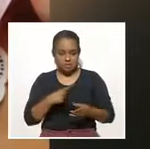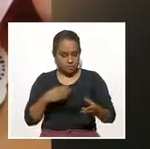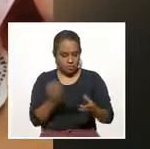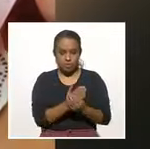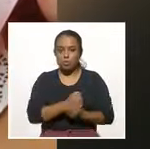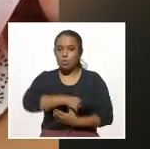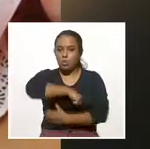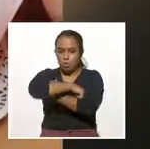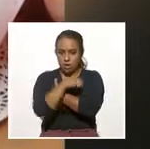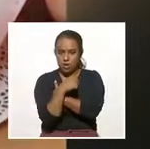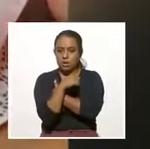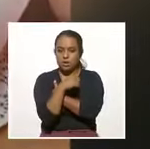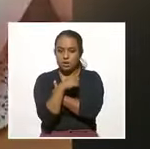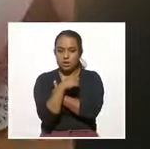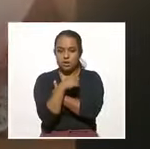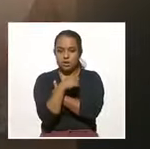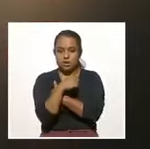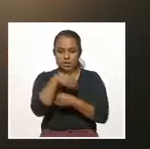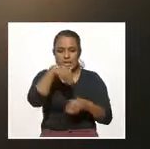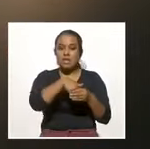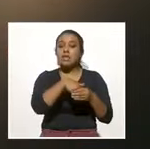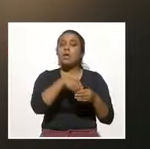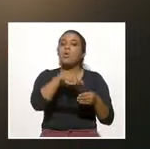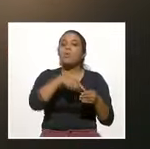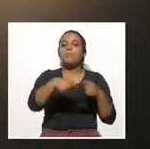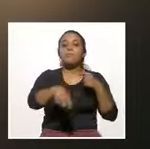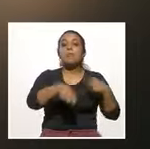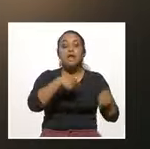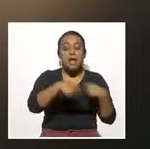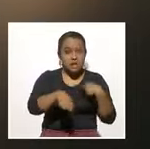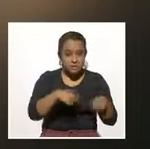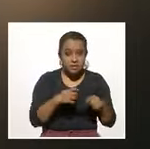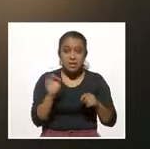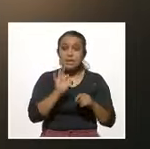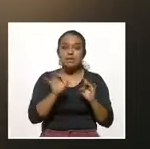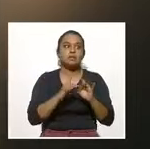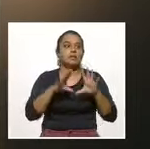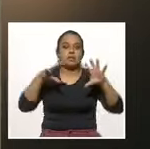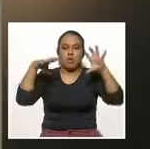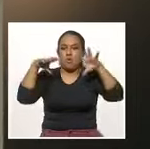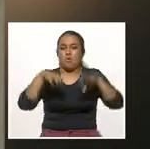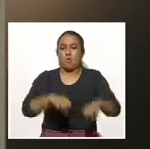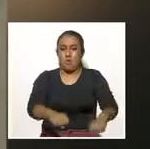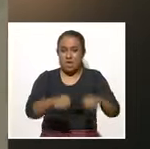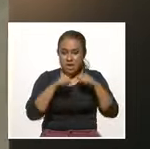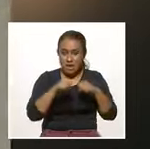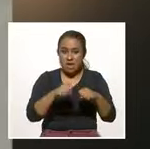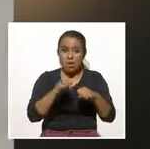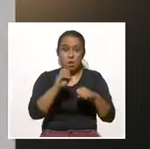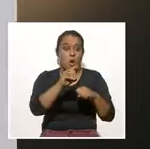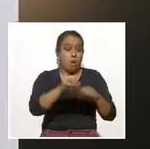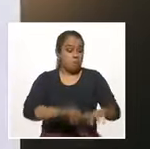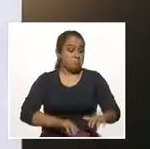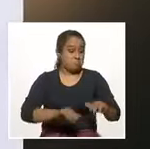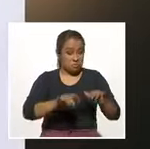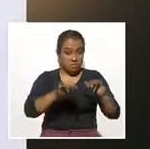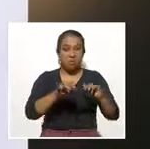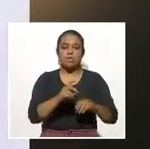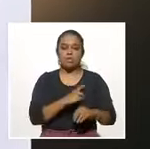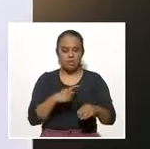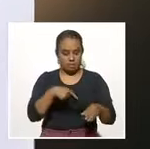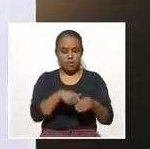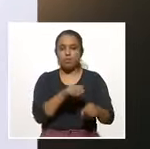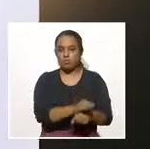también resguardados dentro de un sistema plastificado para que en caso de que se llueva, se inunde o lo que sea, también se